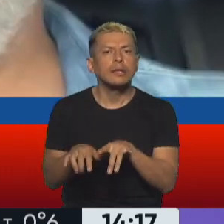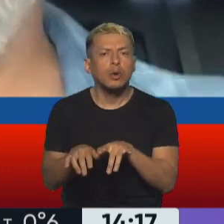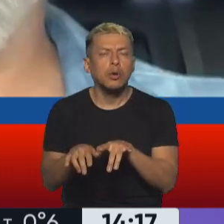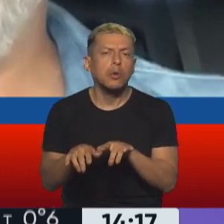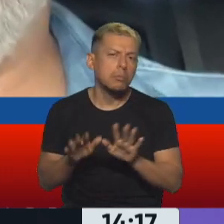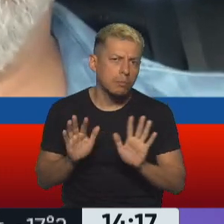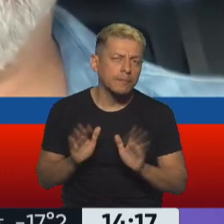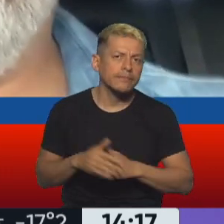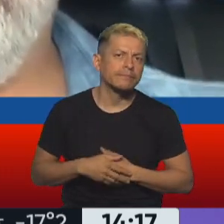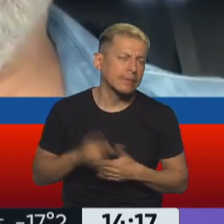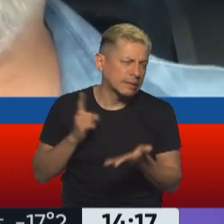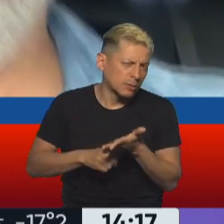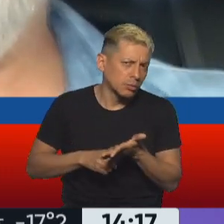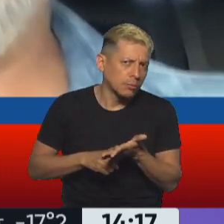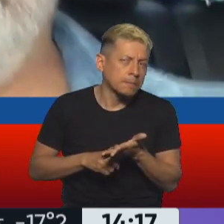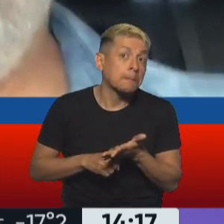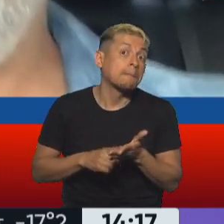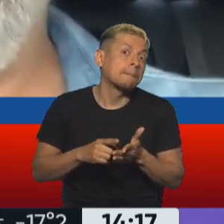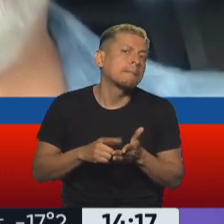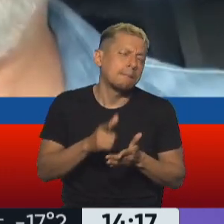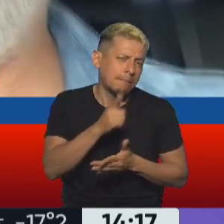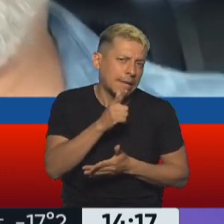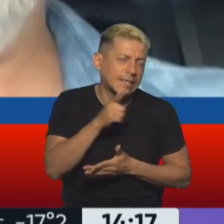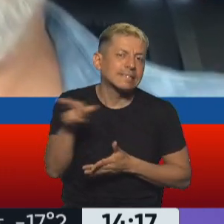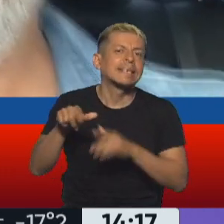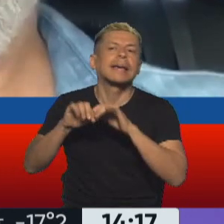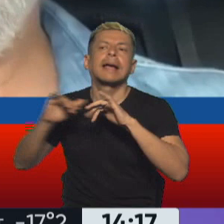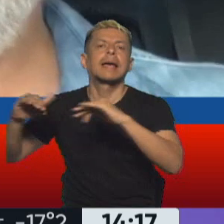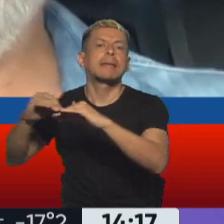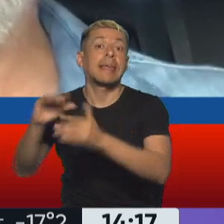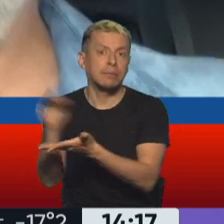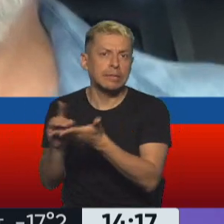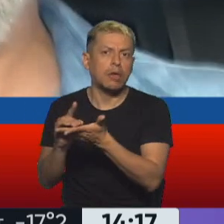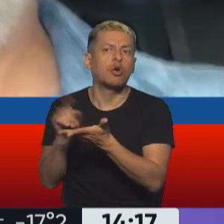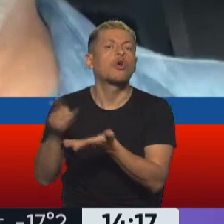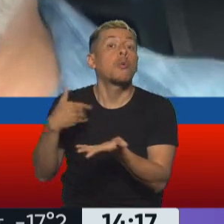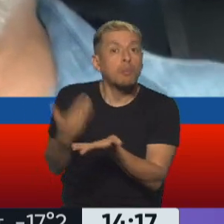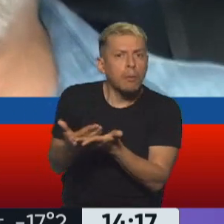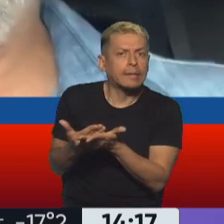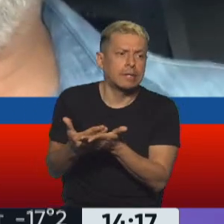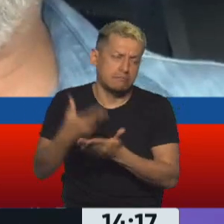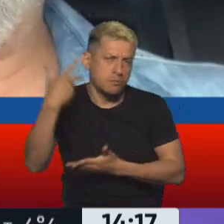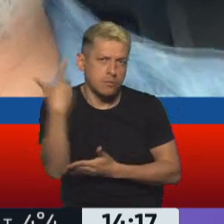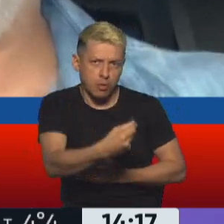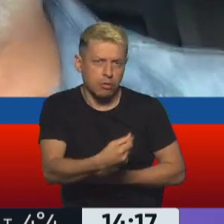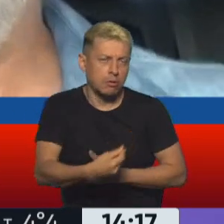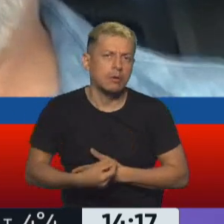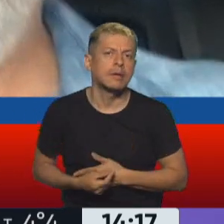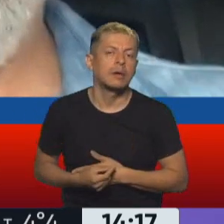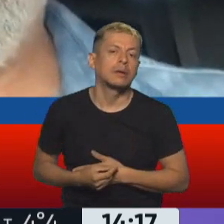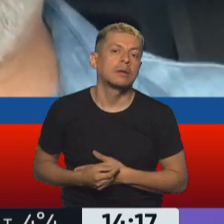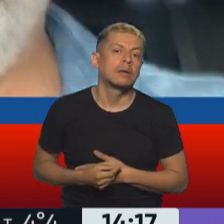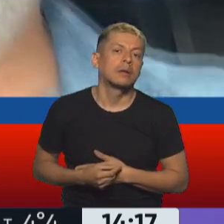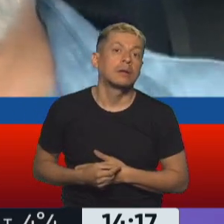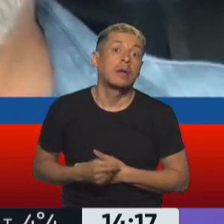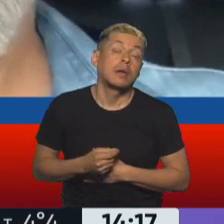la Cámara de Diputados es que tengamos un rechazo de esta propuesta, mas mismo que haga algún tipo de aprobación